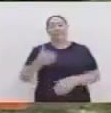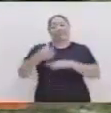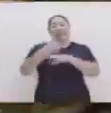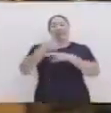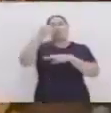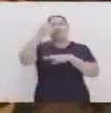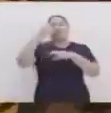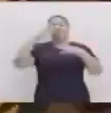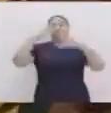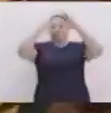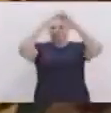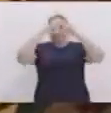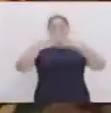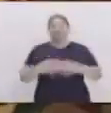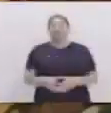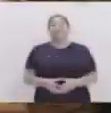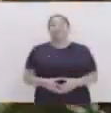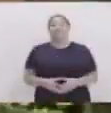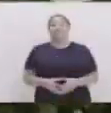Hacia arriba.